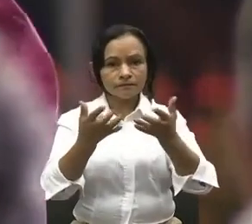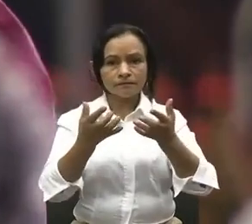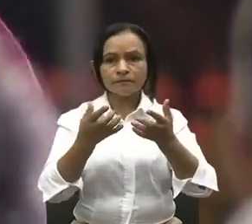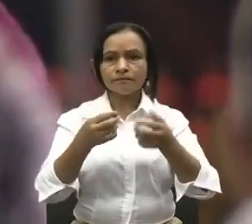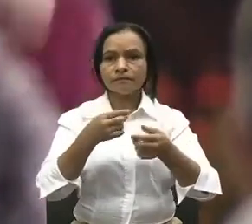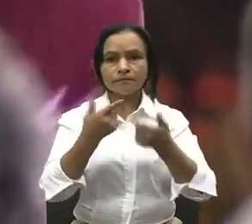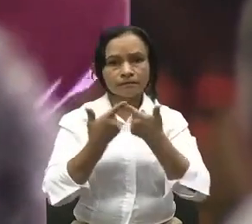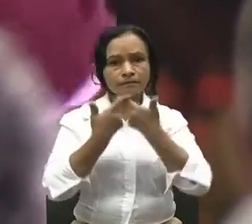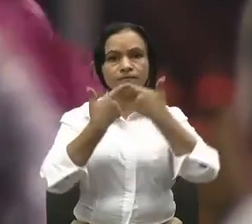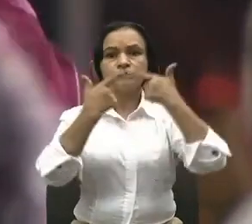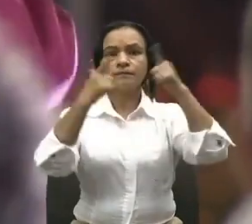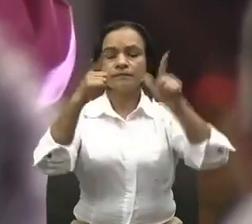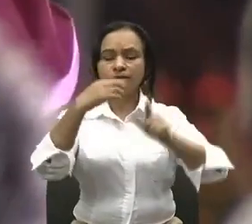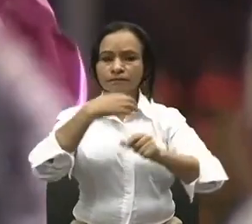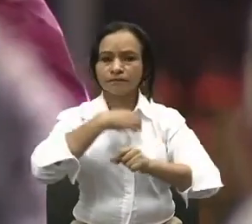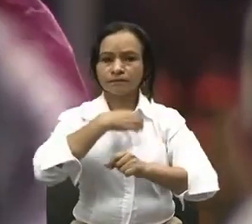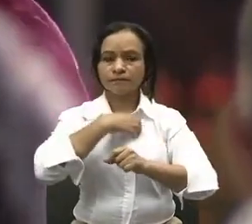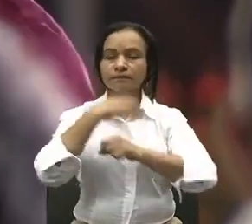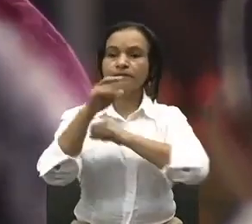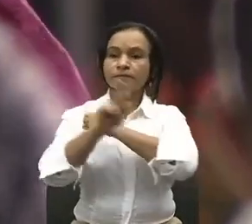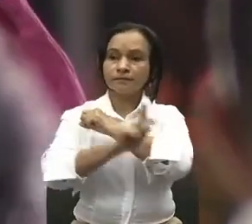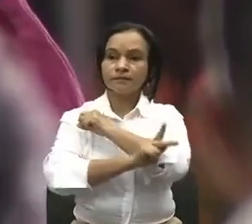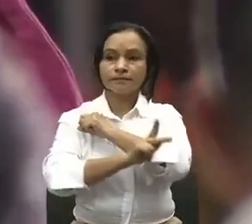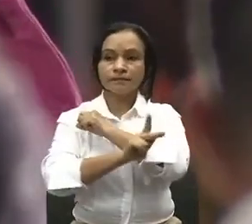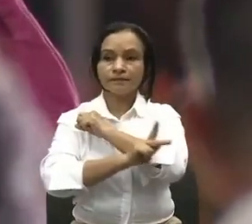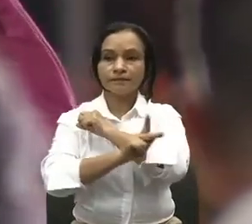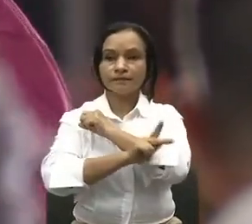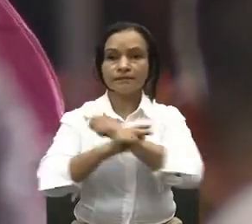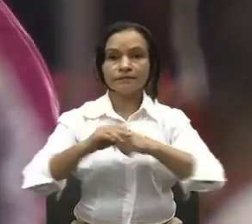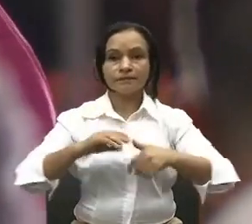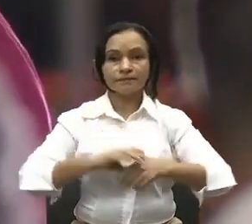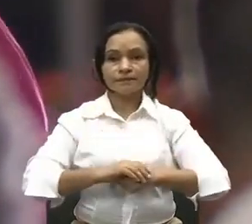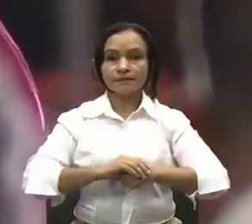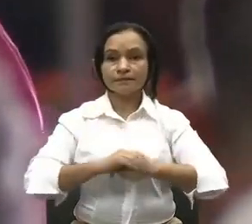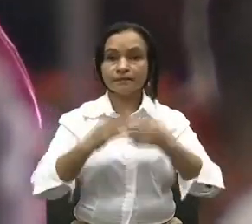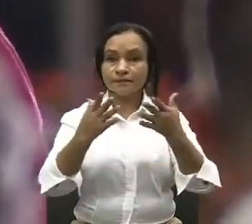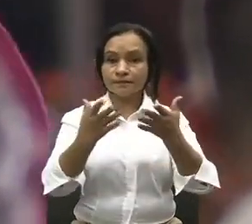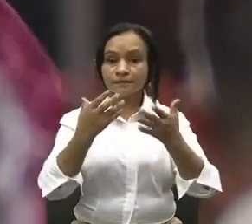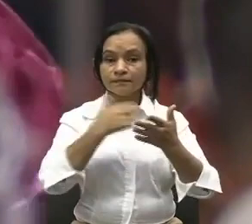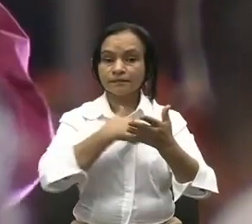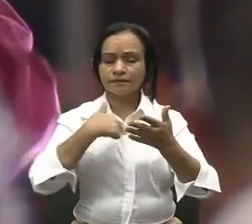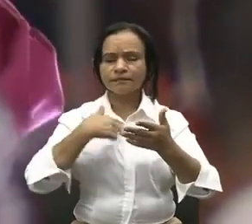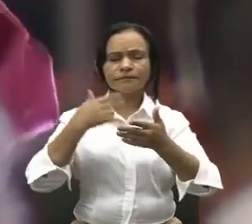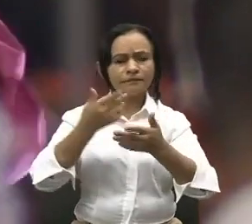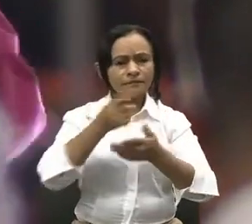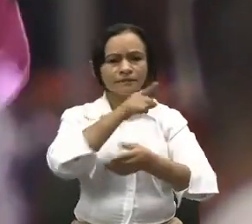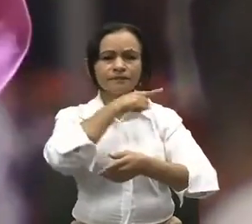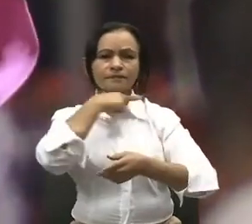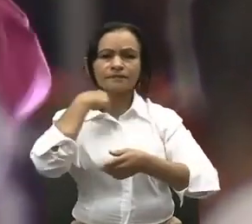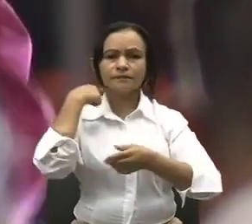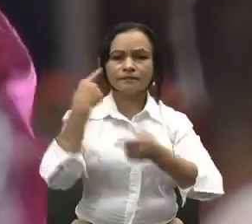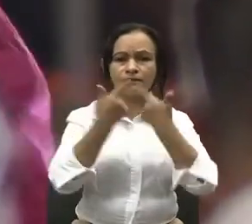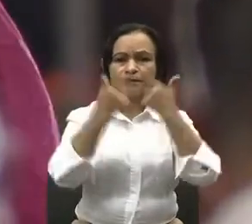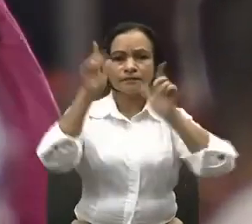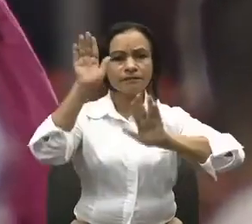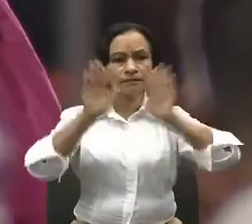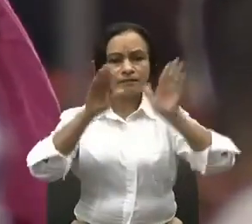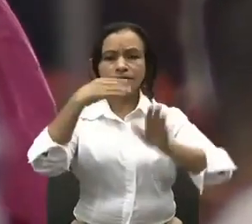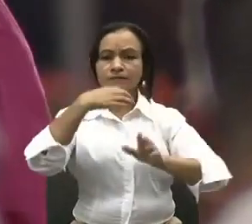verdadera independencia de sus propios países y porque se instale una verdadera democracia en sus propios